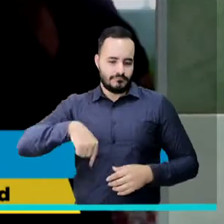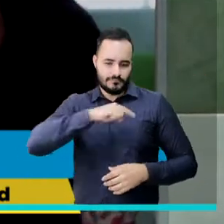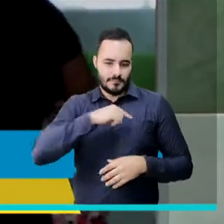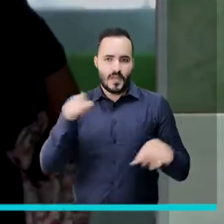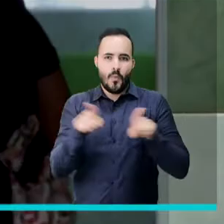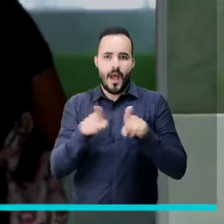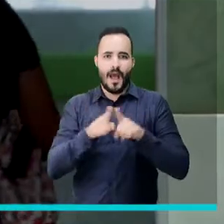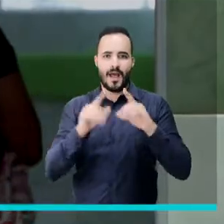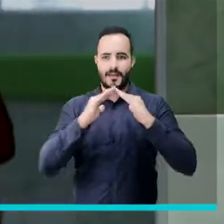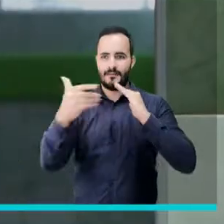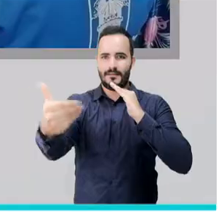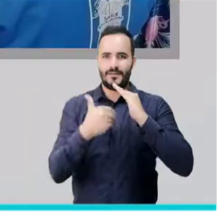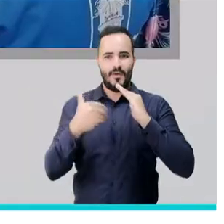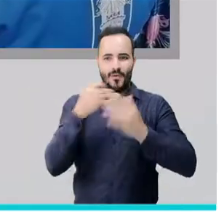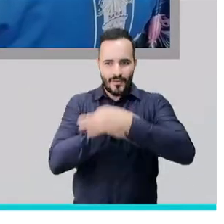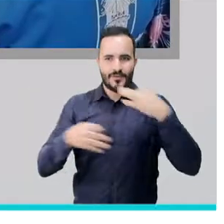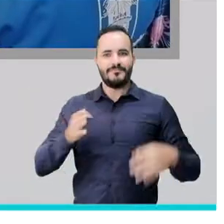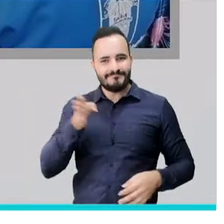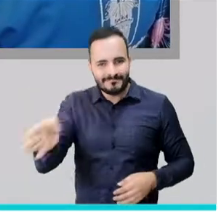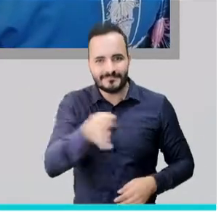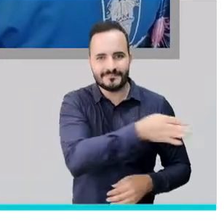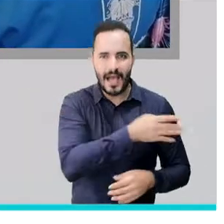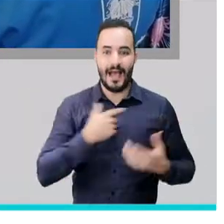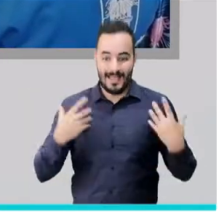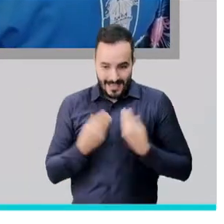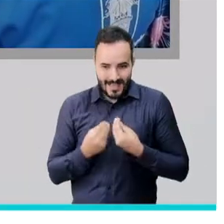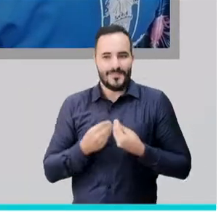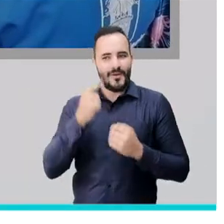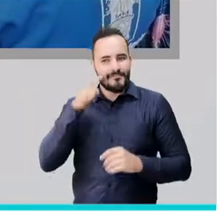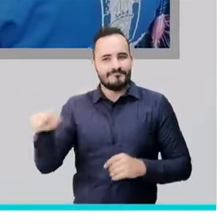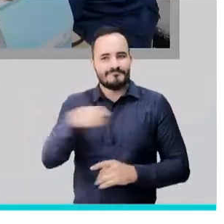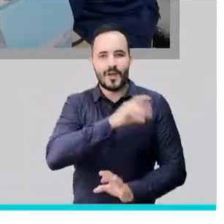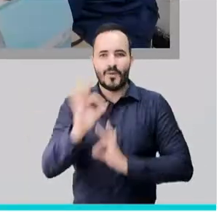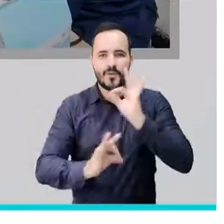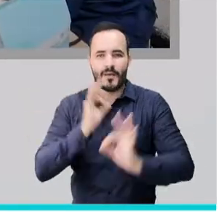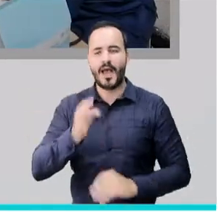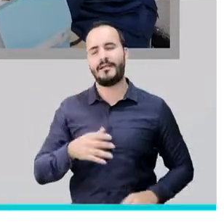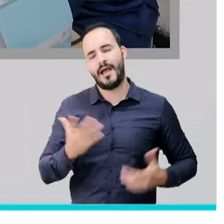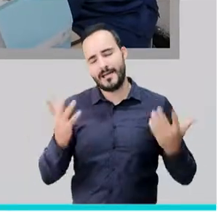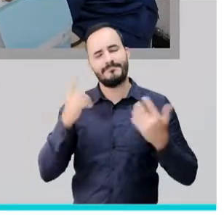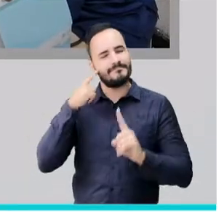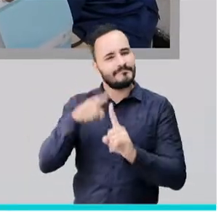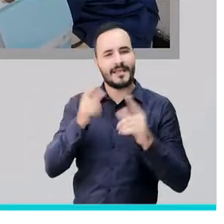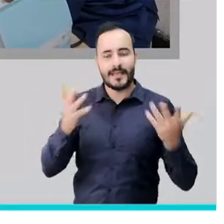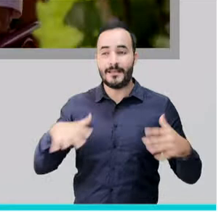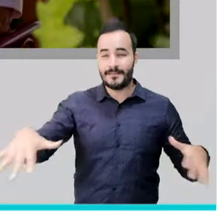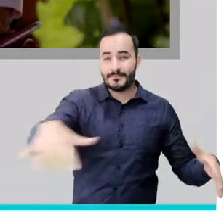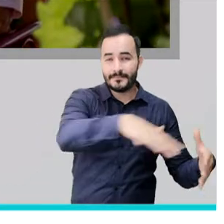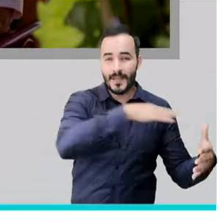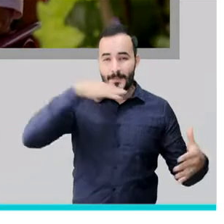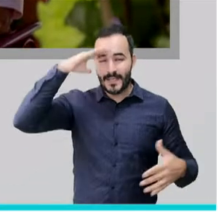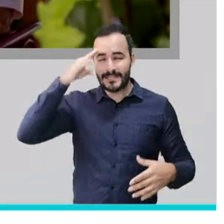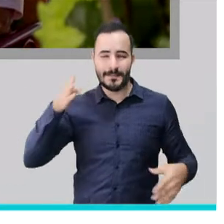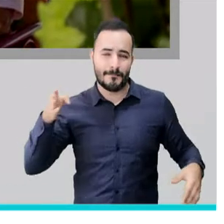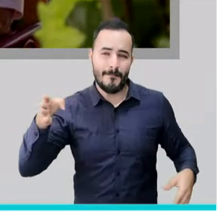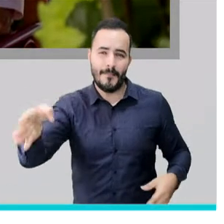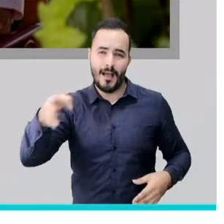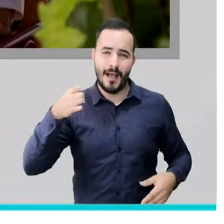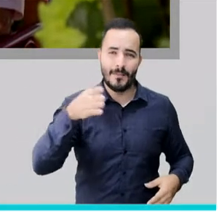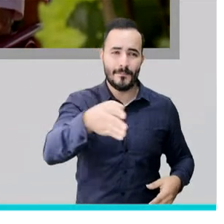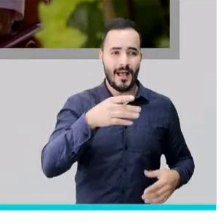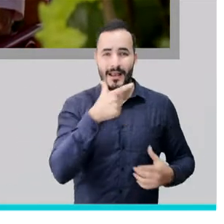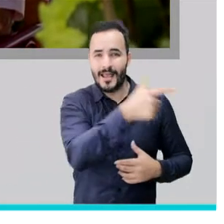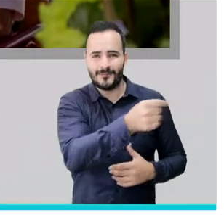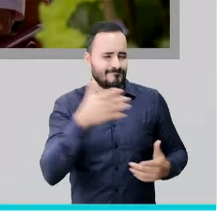que somos unas unidades móviles, por decirlo de alguna manera, con el equipo de Medellín Me Cuida Salud, podamos desplazarnos a cada rincón de la